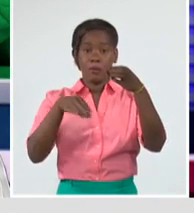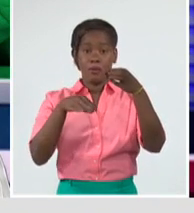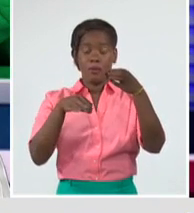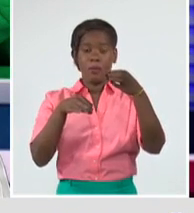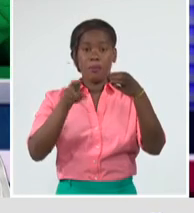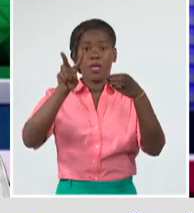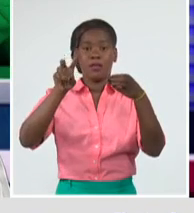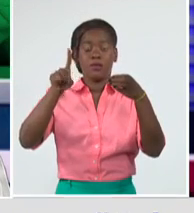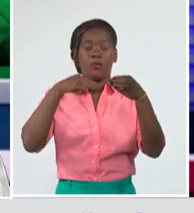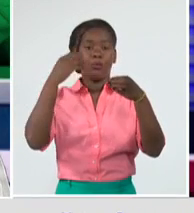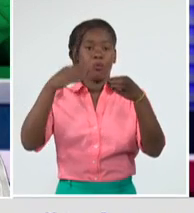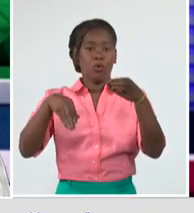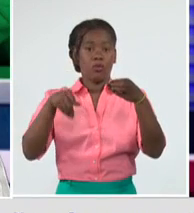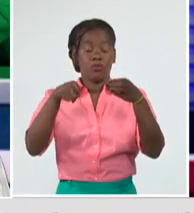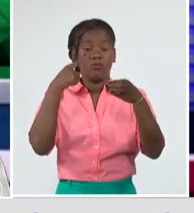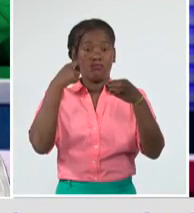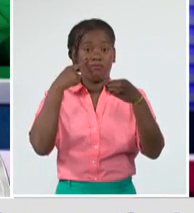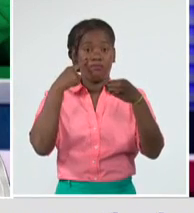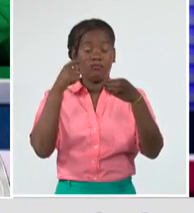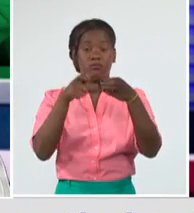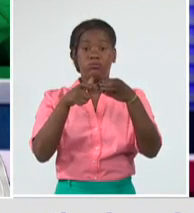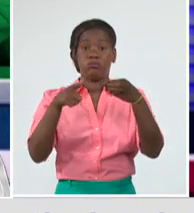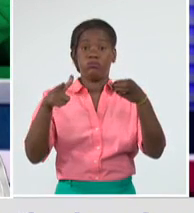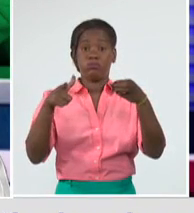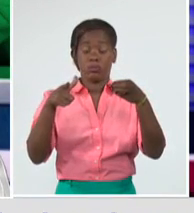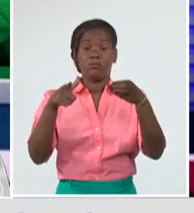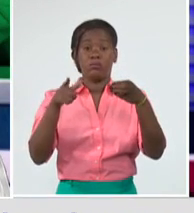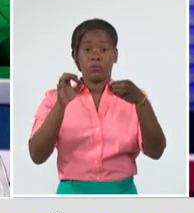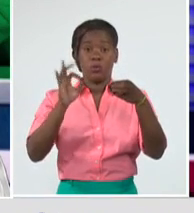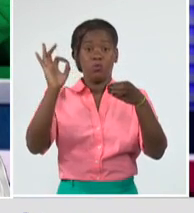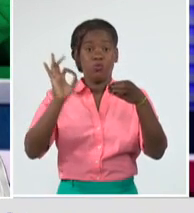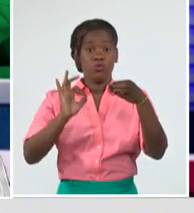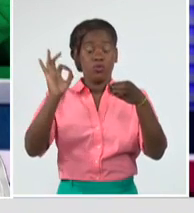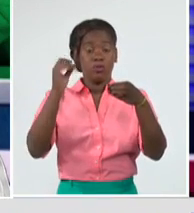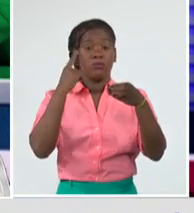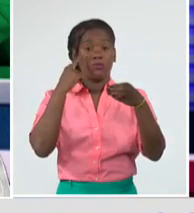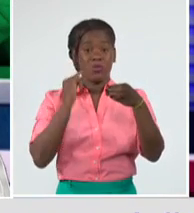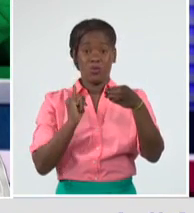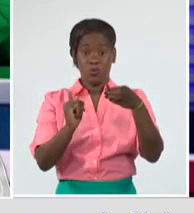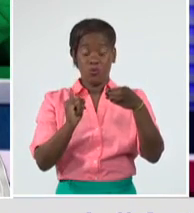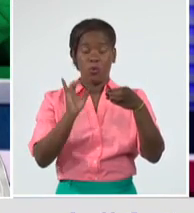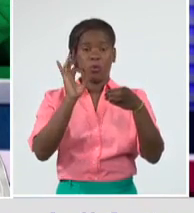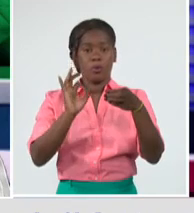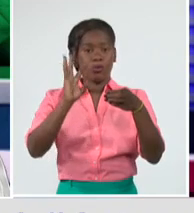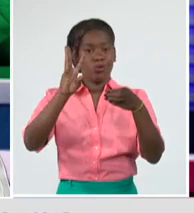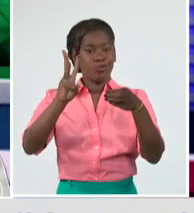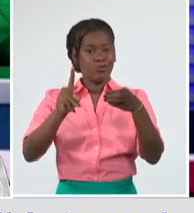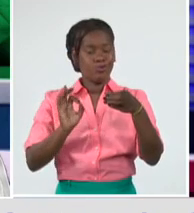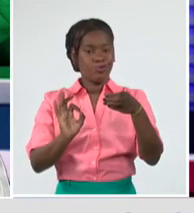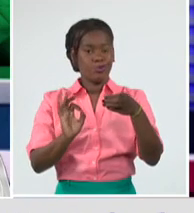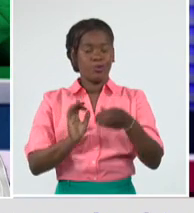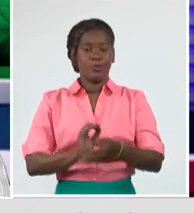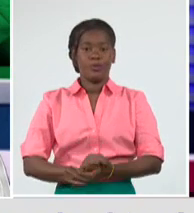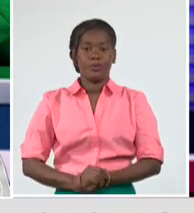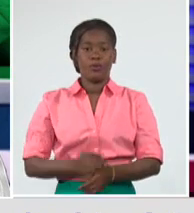el 28% de todo lo que estamos informando en estos momentos. y de 70 años y